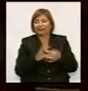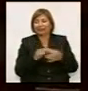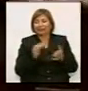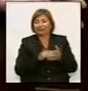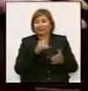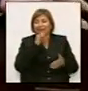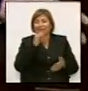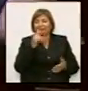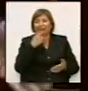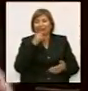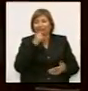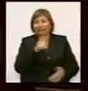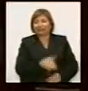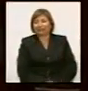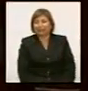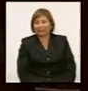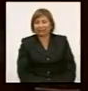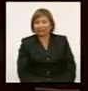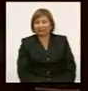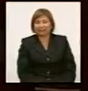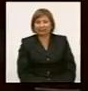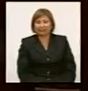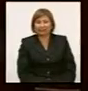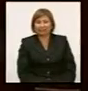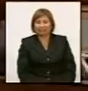soy como dicen.